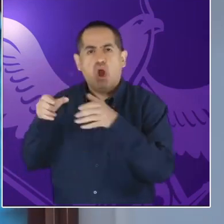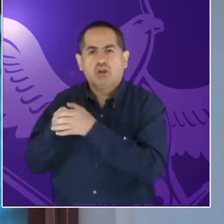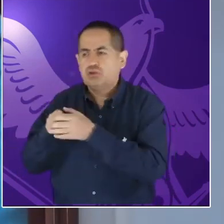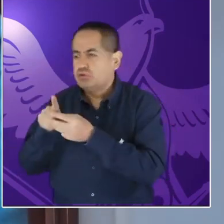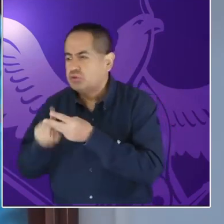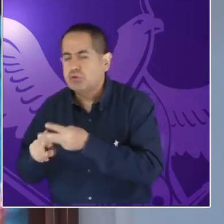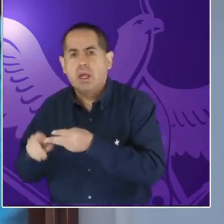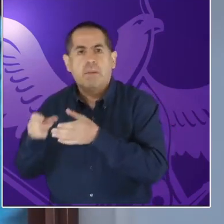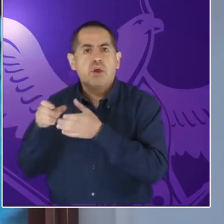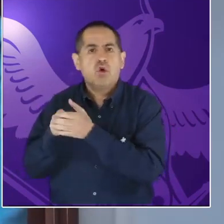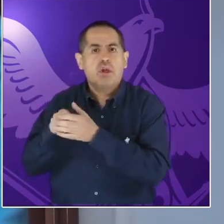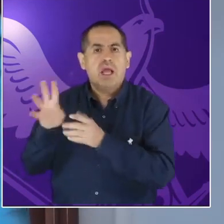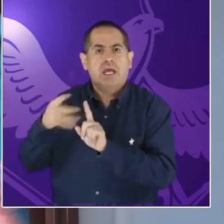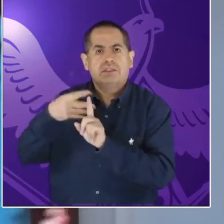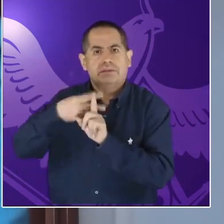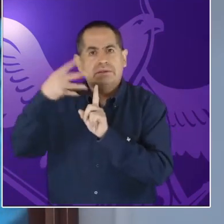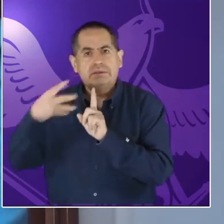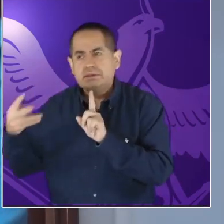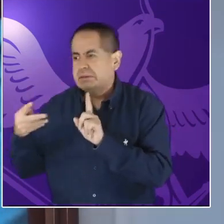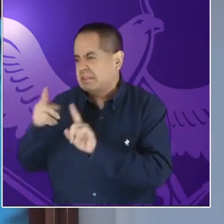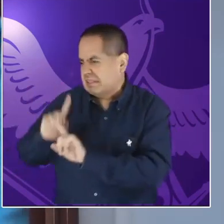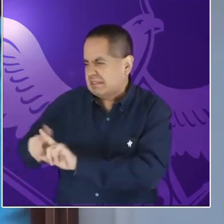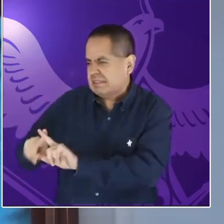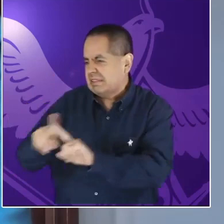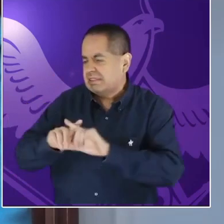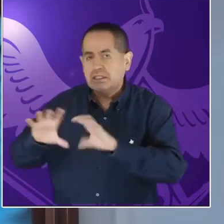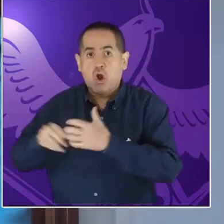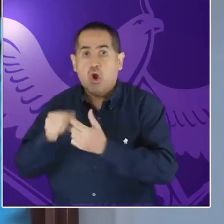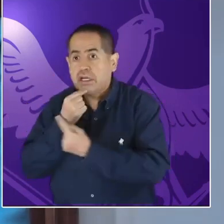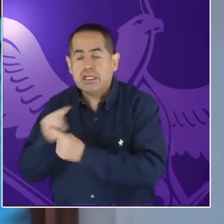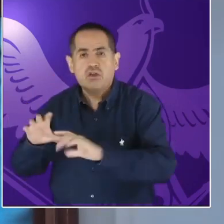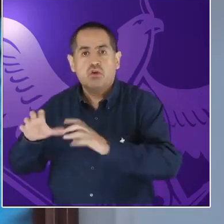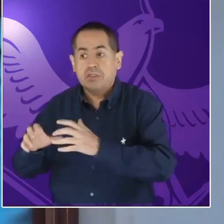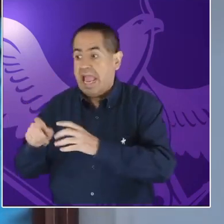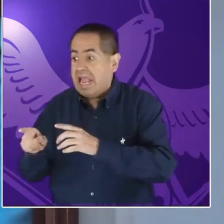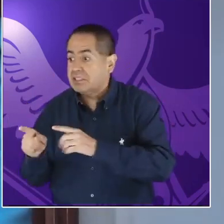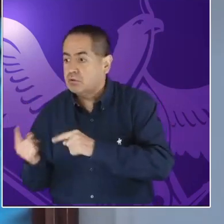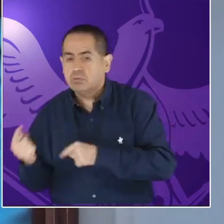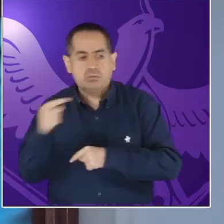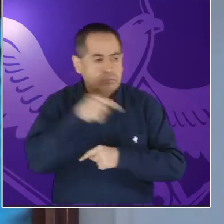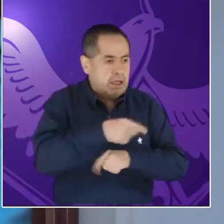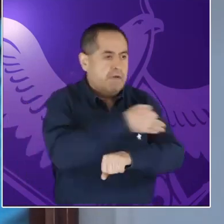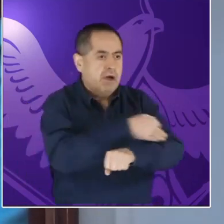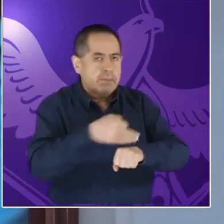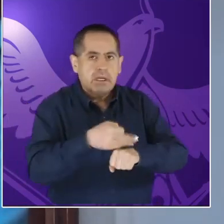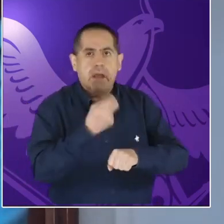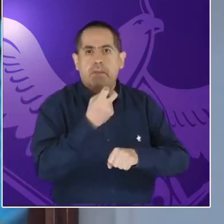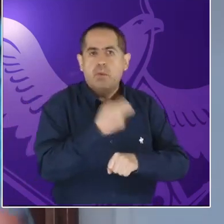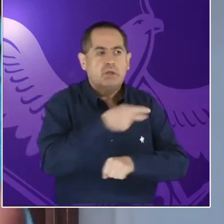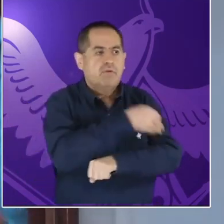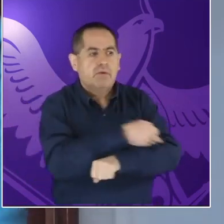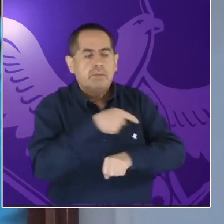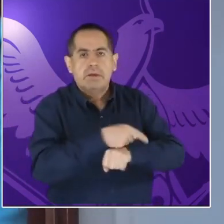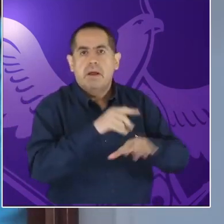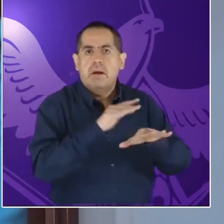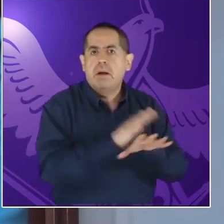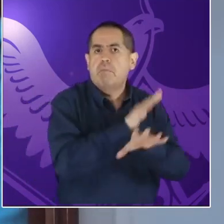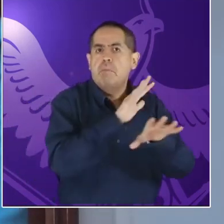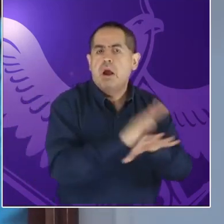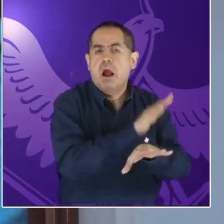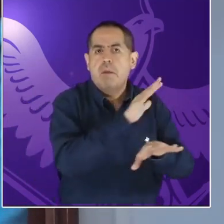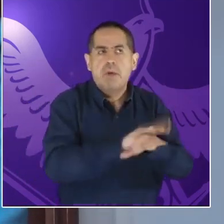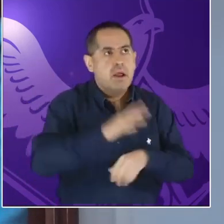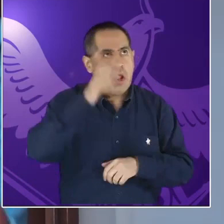las propias minorías, ¿no? de la diversidad sexual y los propios niños, ¿no? Son elementos que impactan en